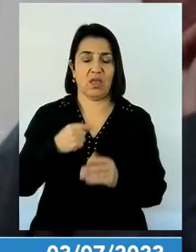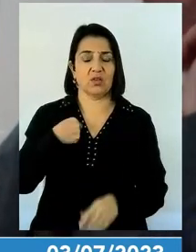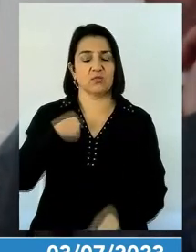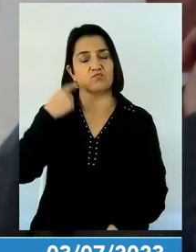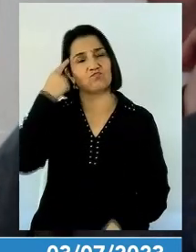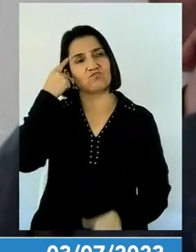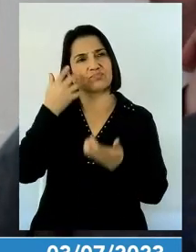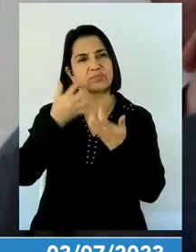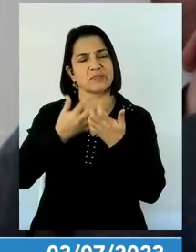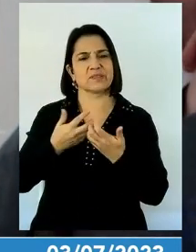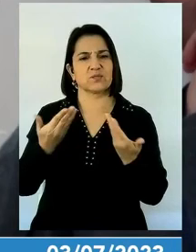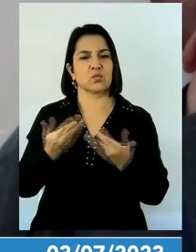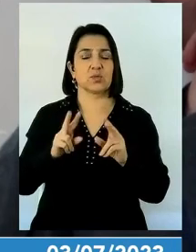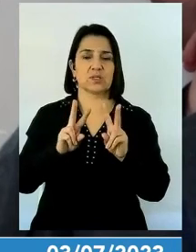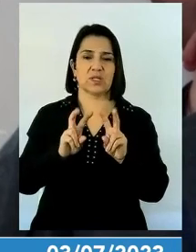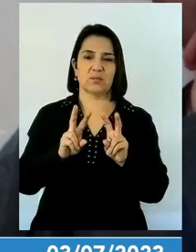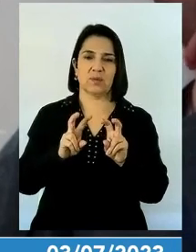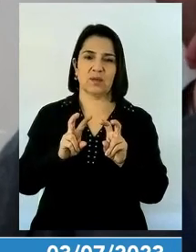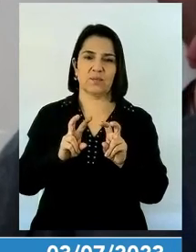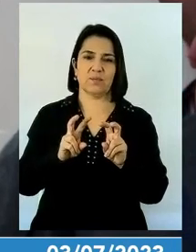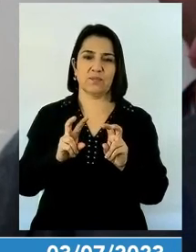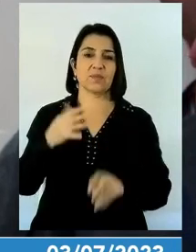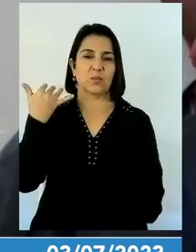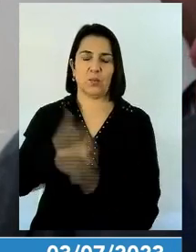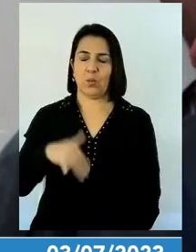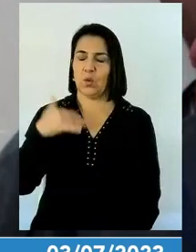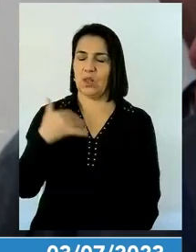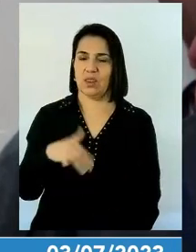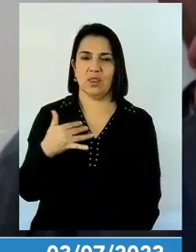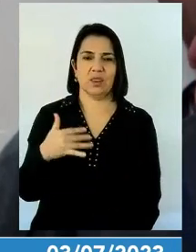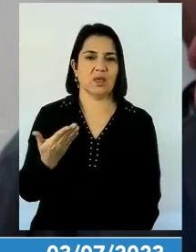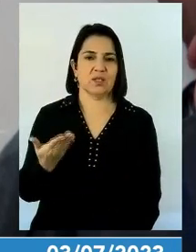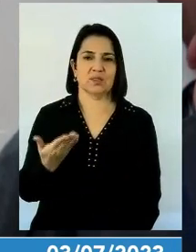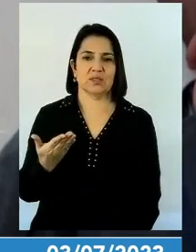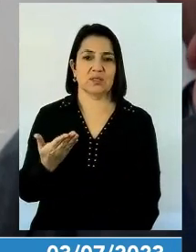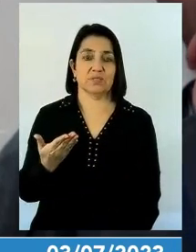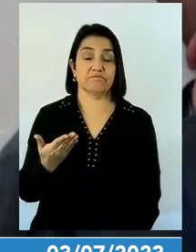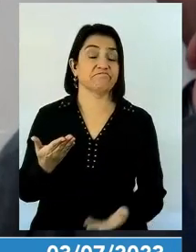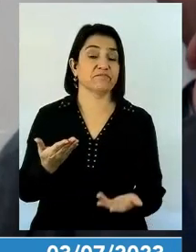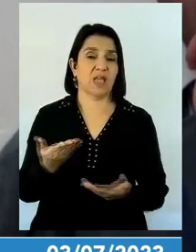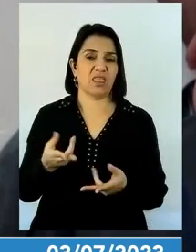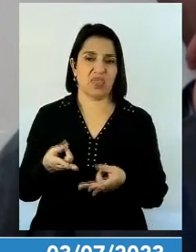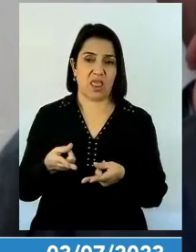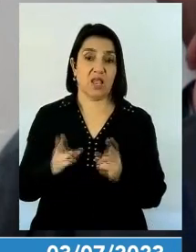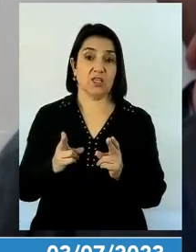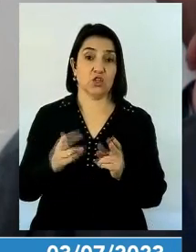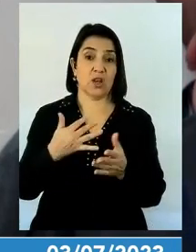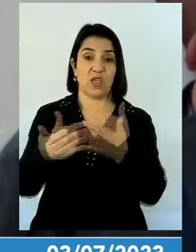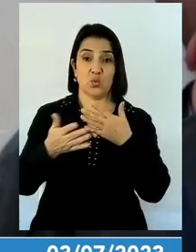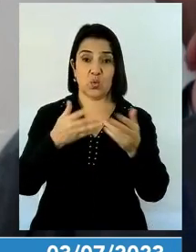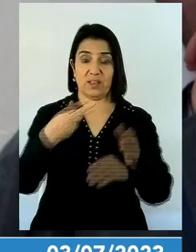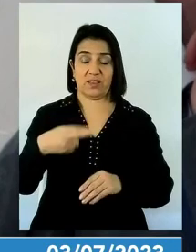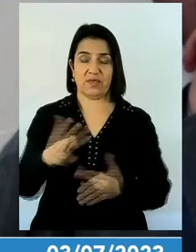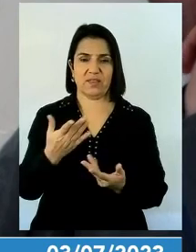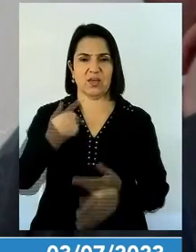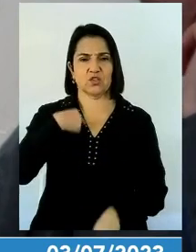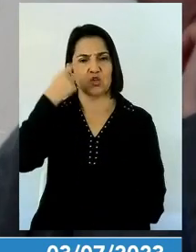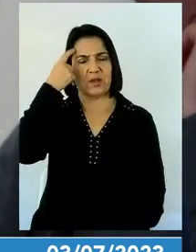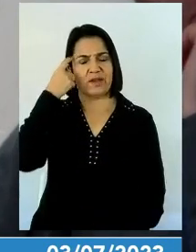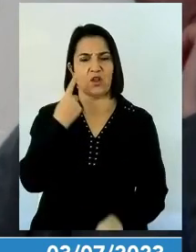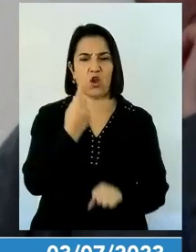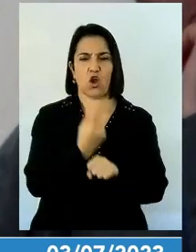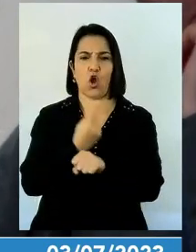muy importante, que es el de los derechos de la naturaleza, y creo que va a ser una conversación que se va a estar